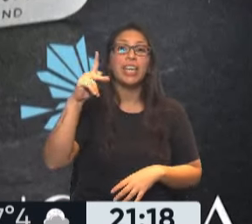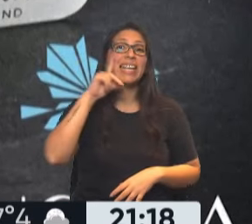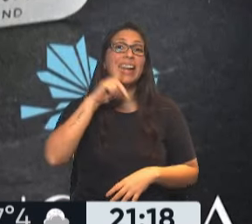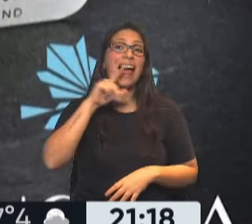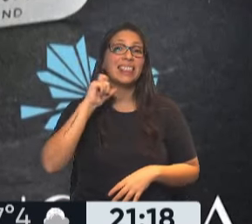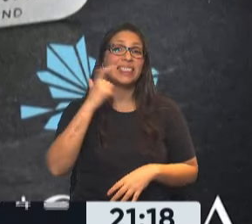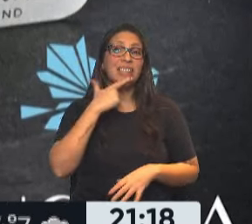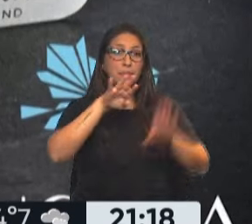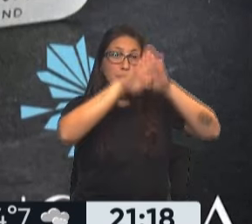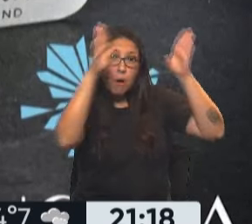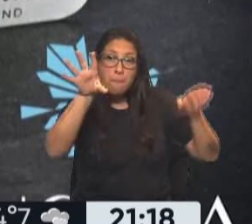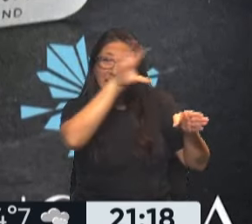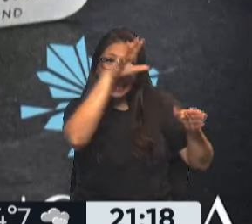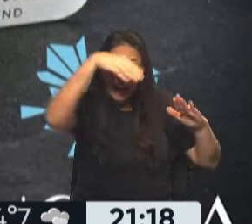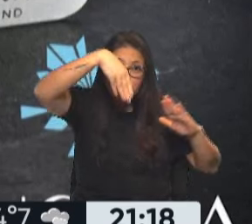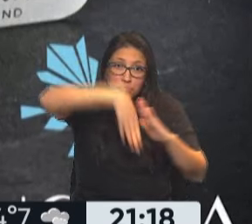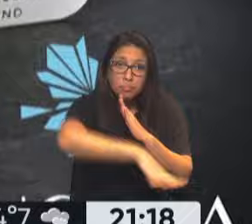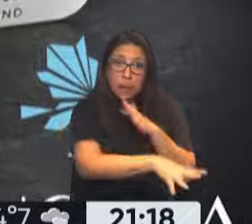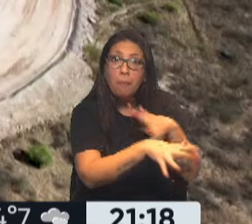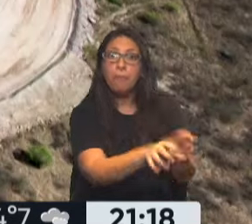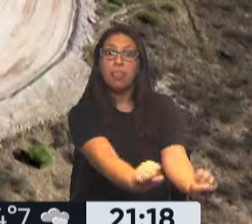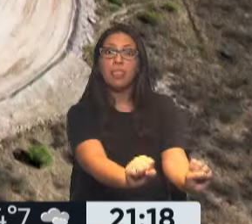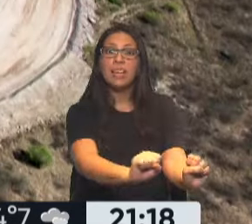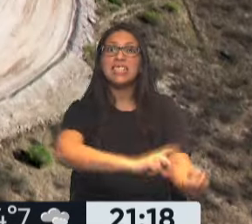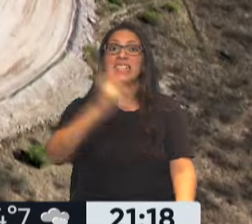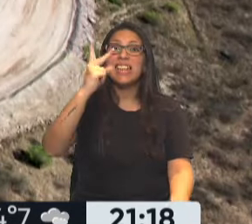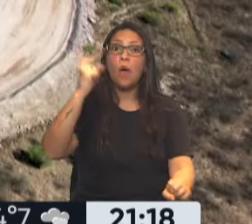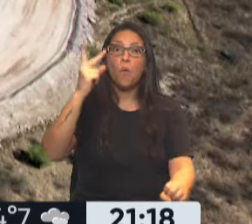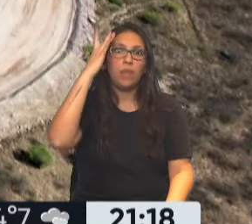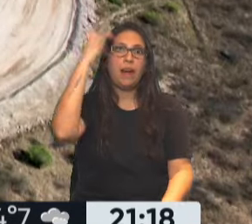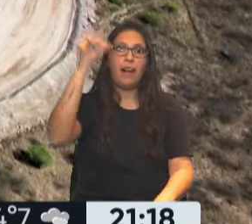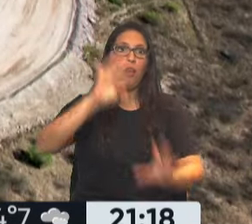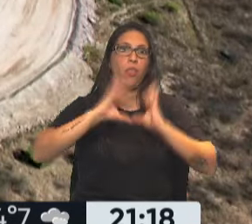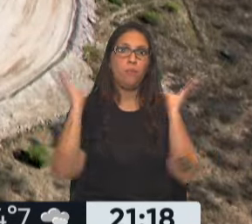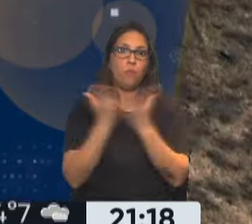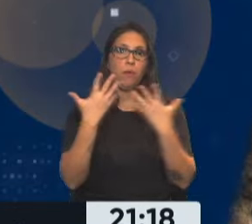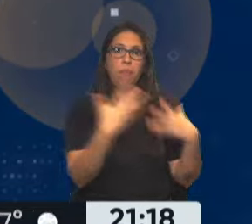en su mina de Caraway. Es la segunda gema más grande jamás encontrada.